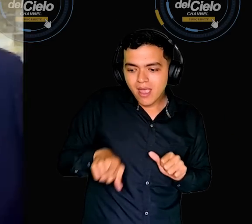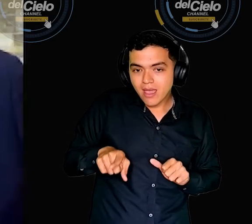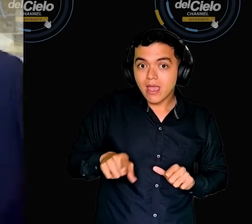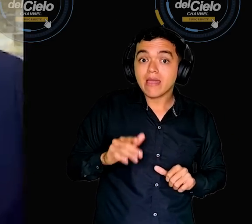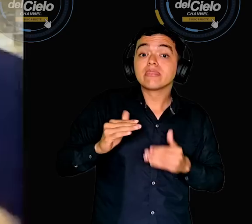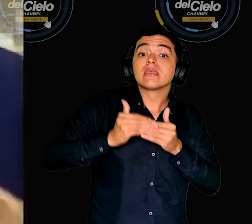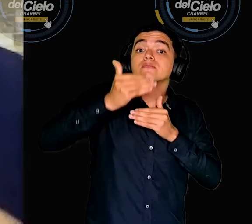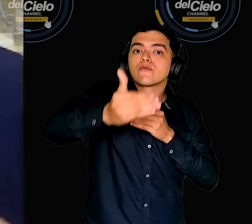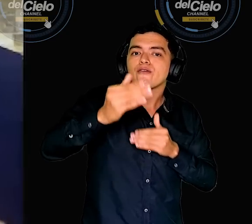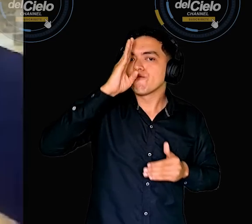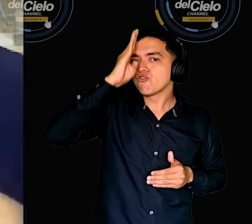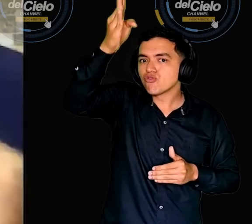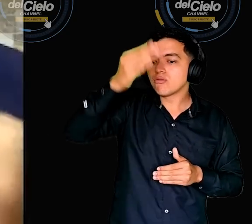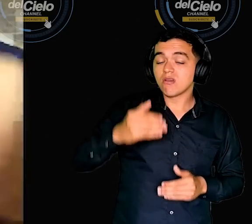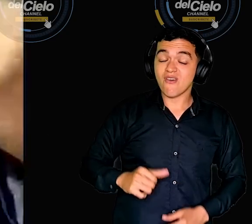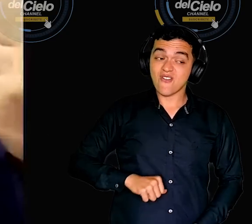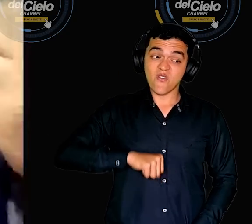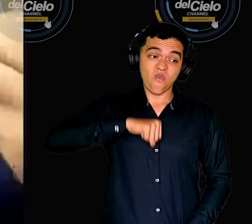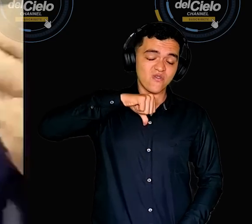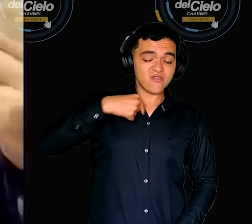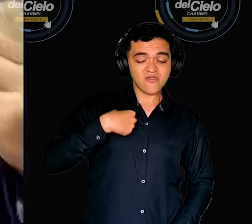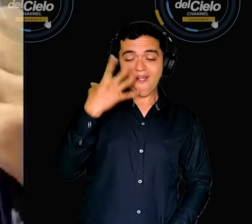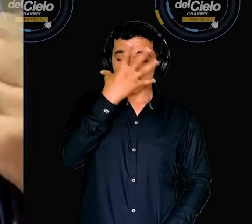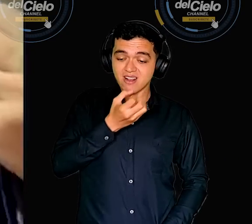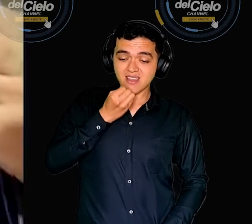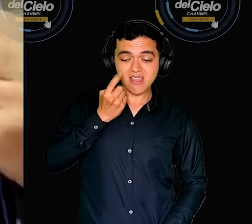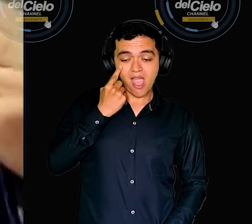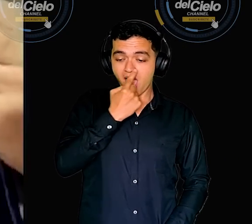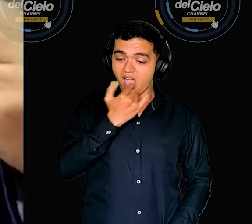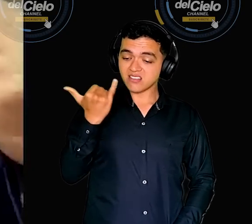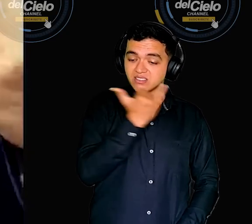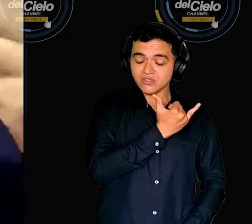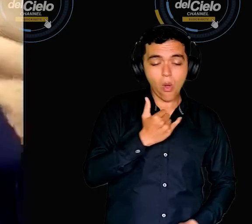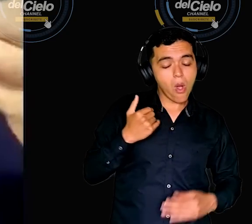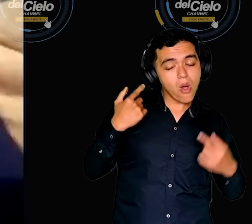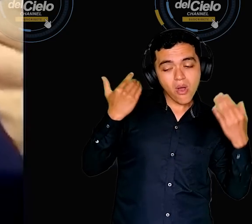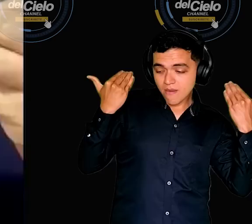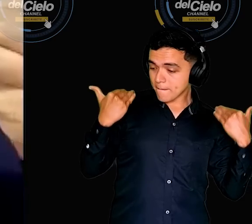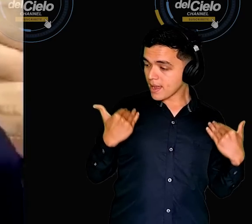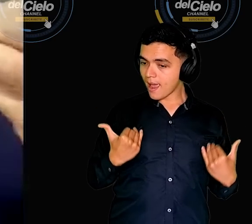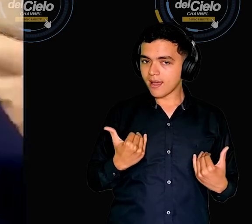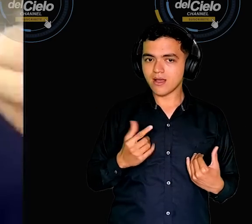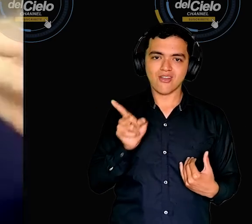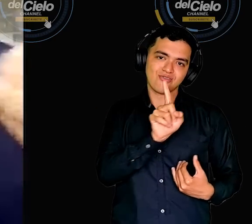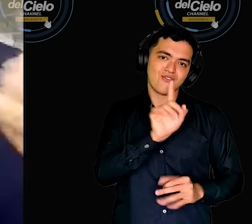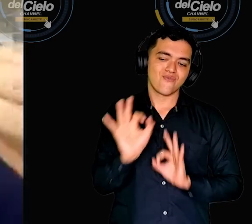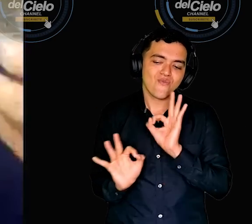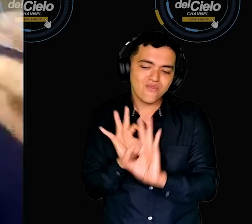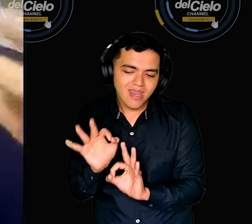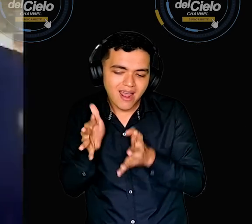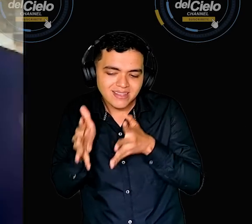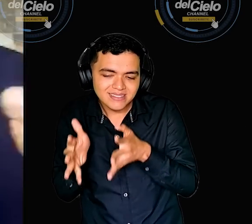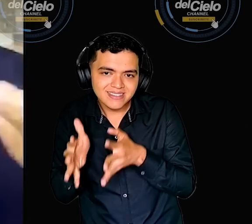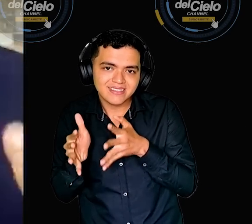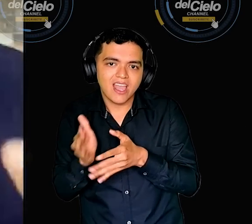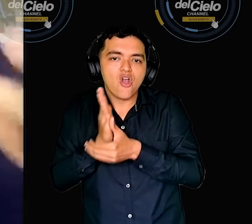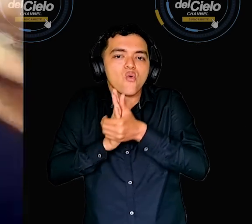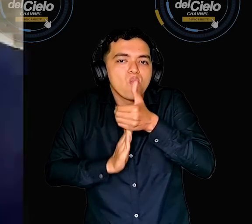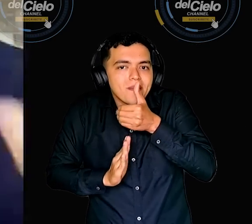y para qué, la niña era graciosa. Entonces todos querían que yo le prestara a la niña para que desfilara en su